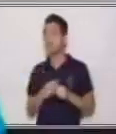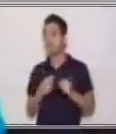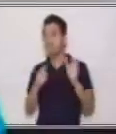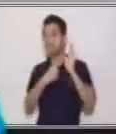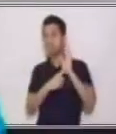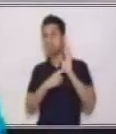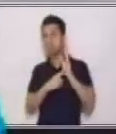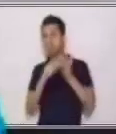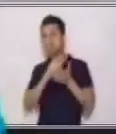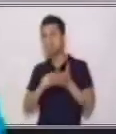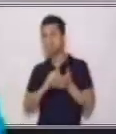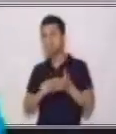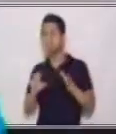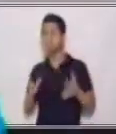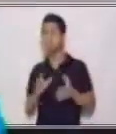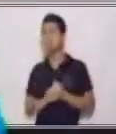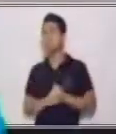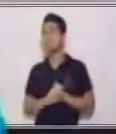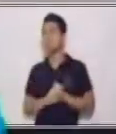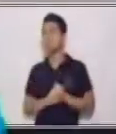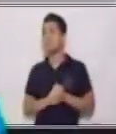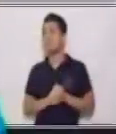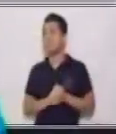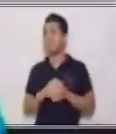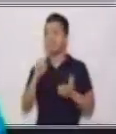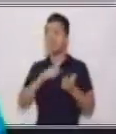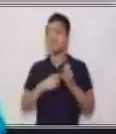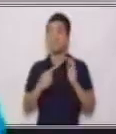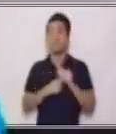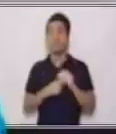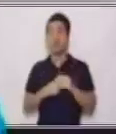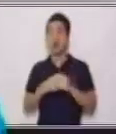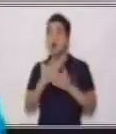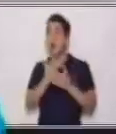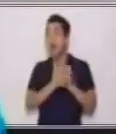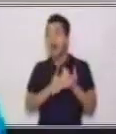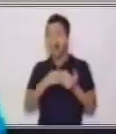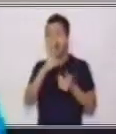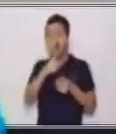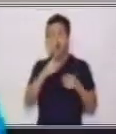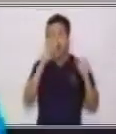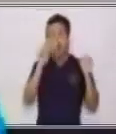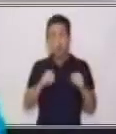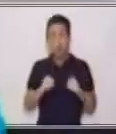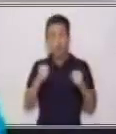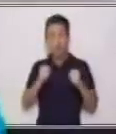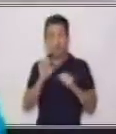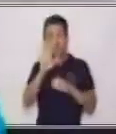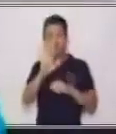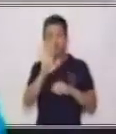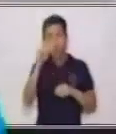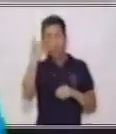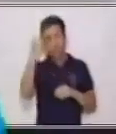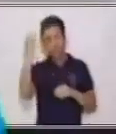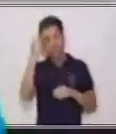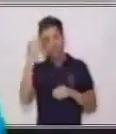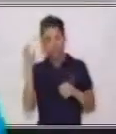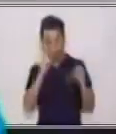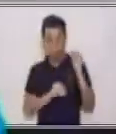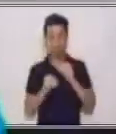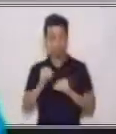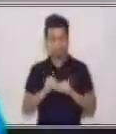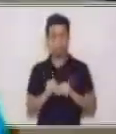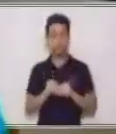escritos, significa también que estamos hablando que es algo que tú vas a hacer con tus ideas. Y aparte de